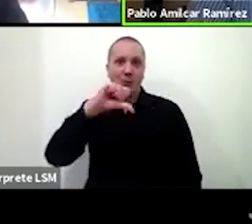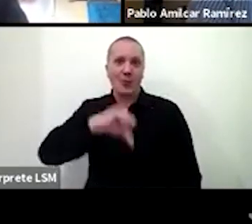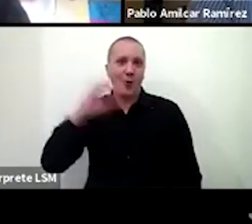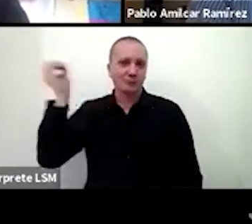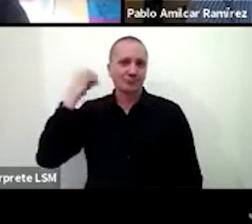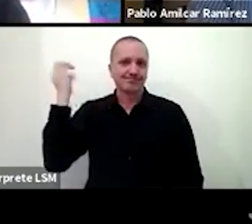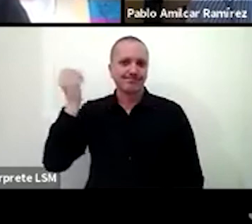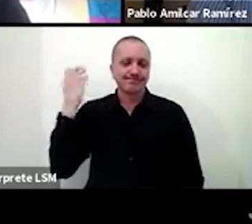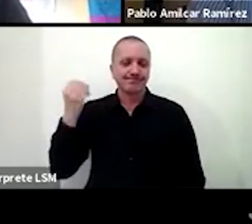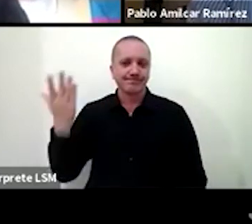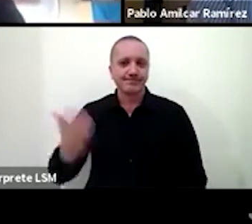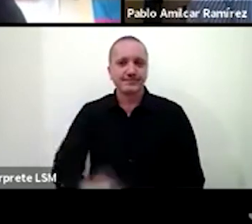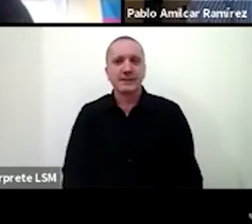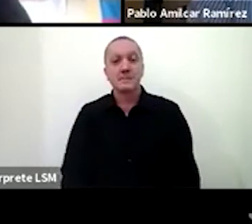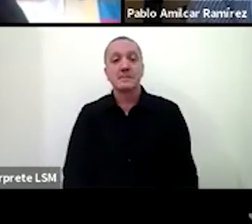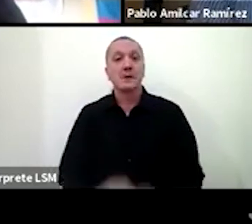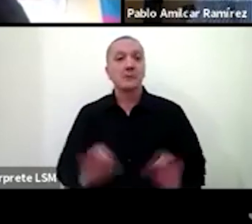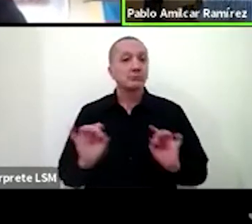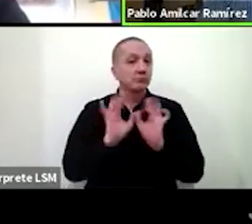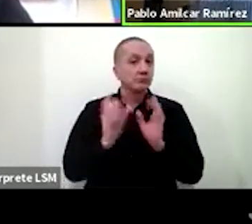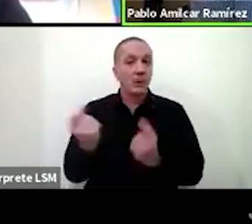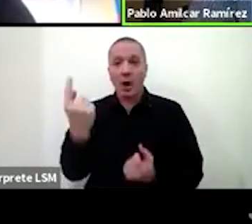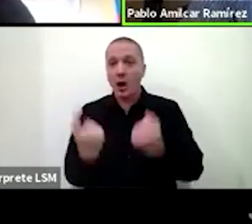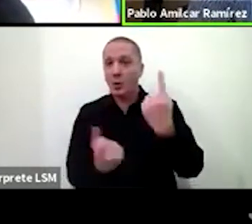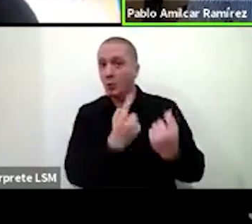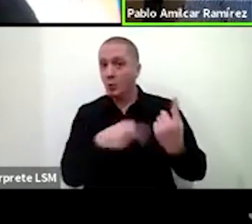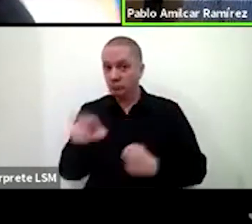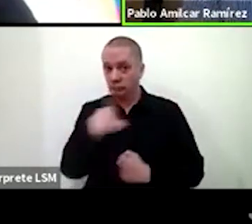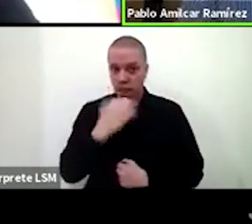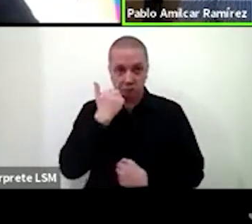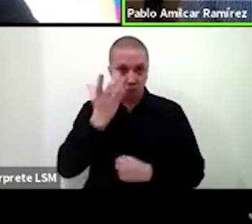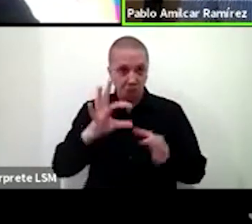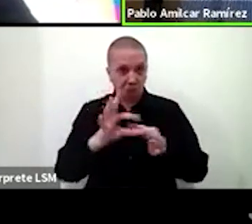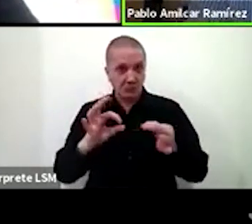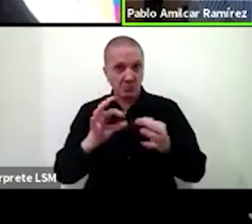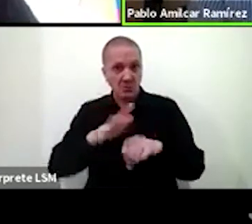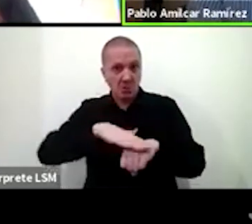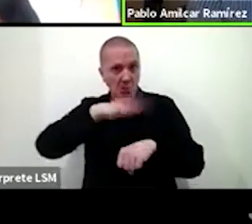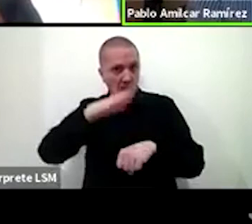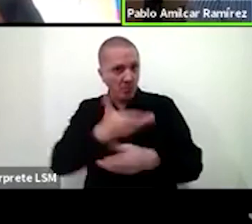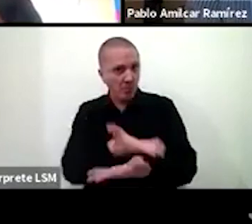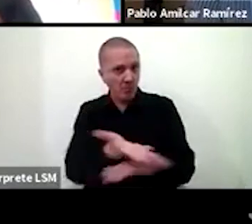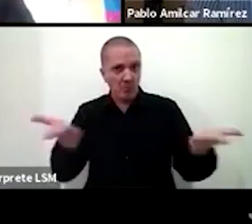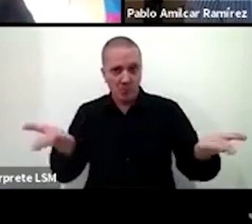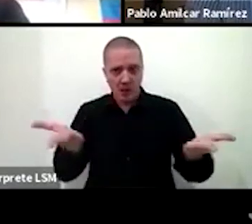estas jornadas. Si hay algo que alguno de ustedes quiera agregar, están invitados a hacerlo